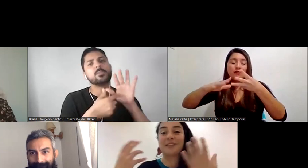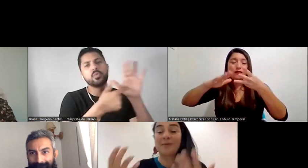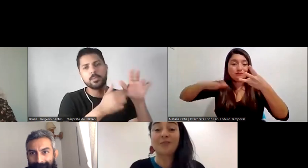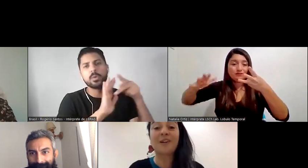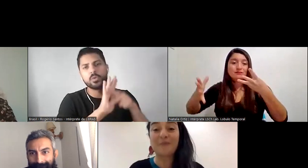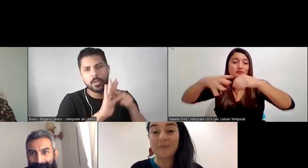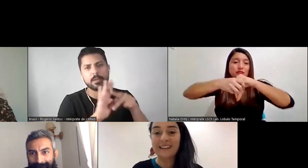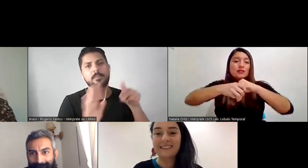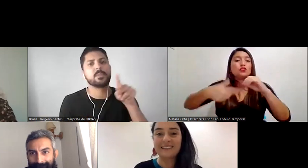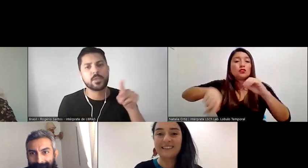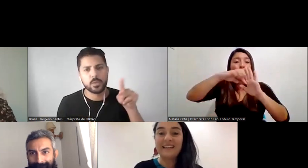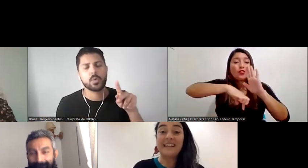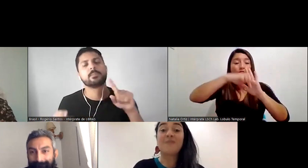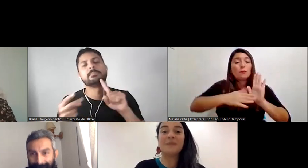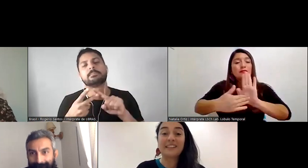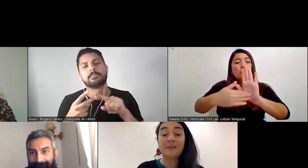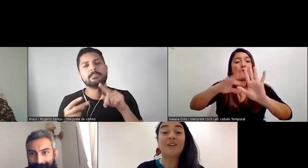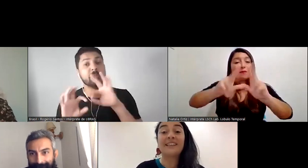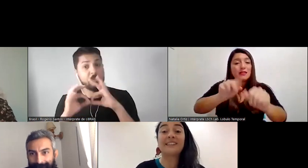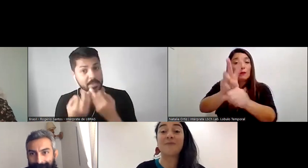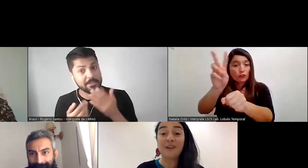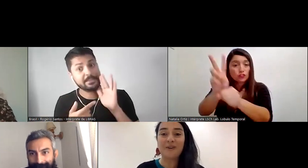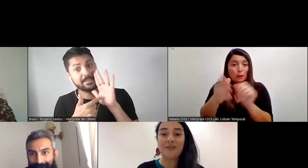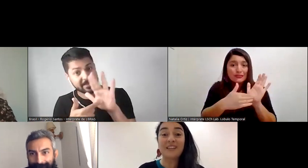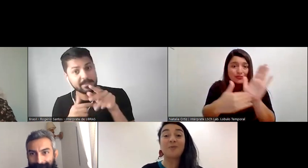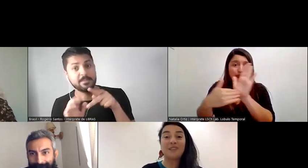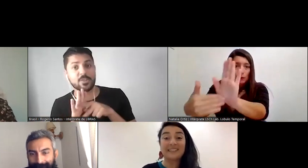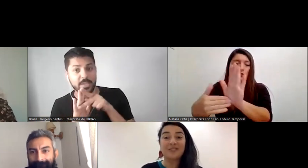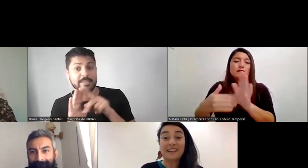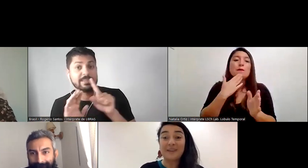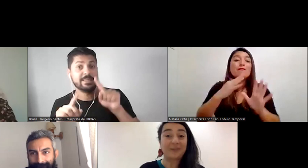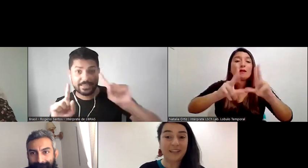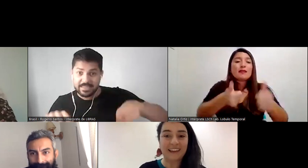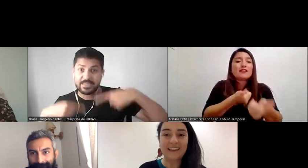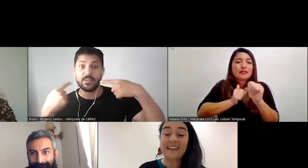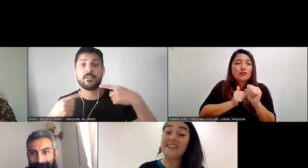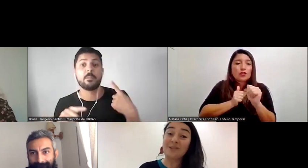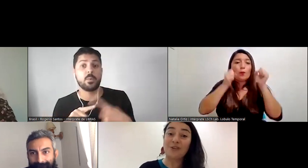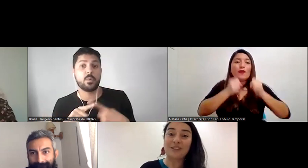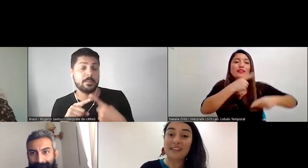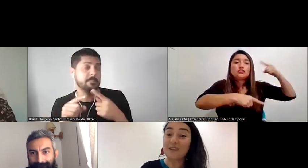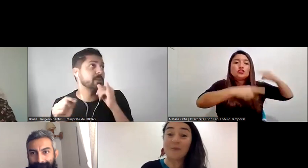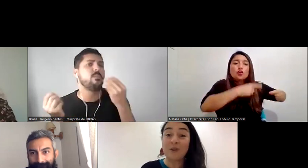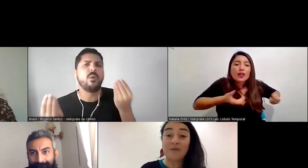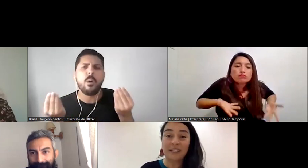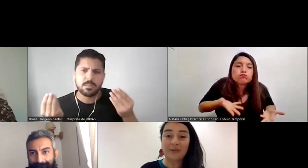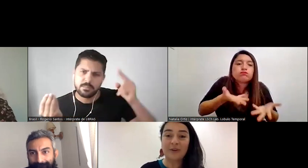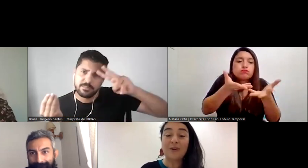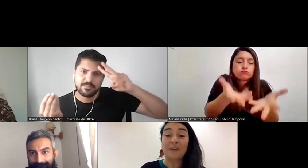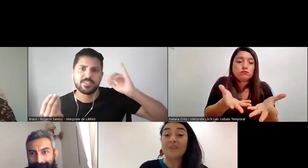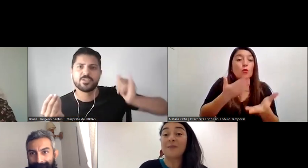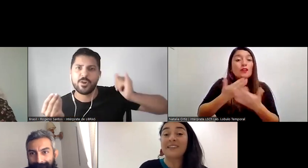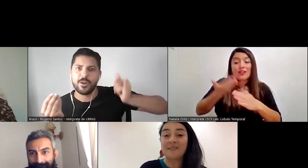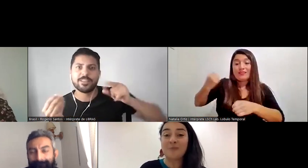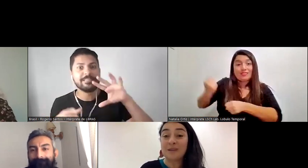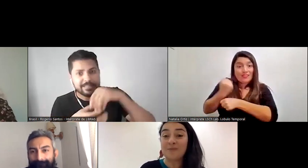presentamos este proyecto a las familias, y las familias también con el desafío de que pudiesen contarle una historia. Y dentro de los talleres fue muy bonito,